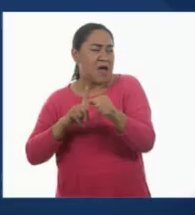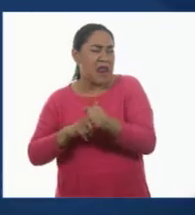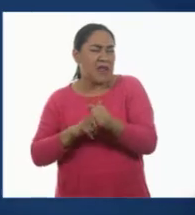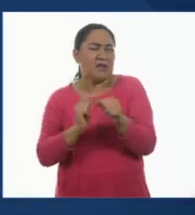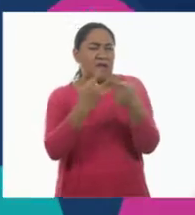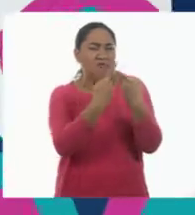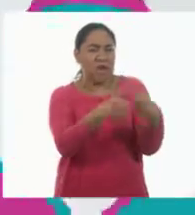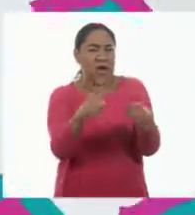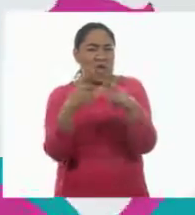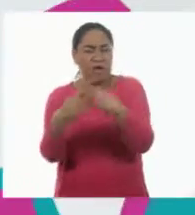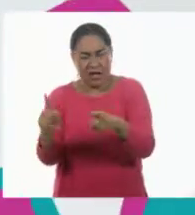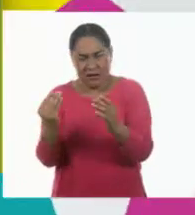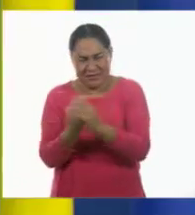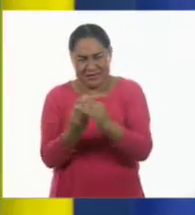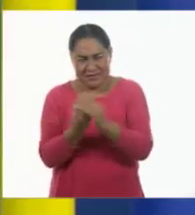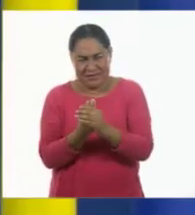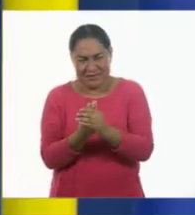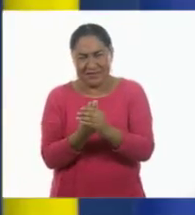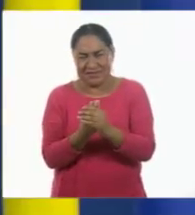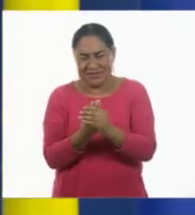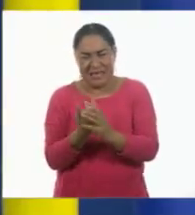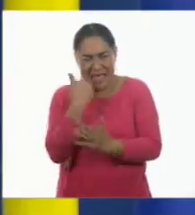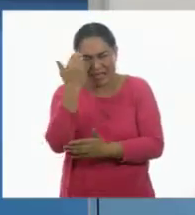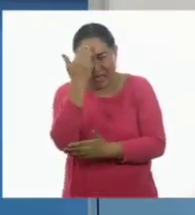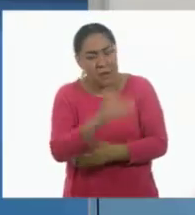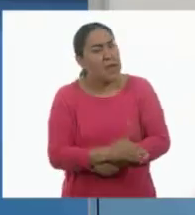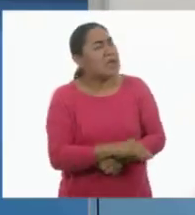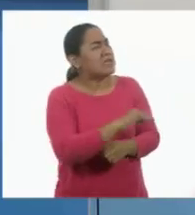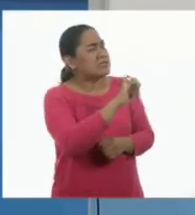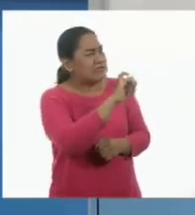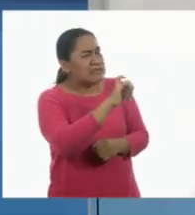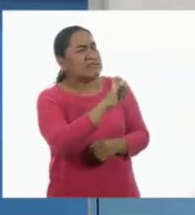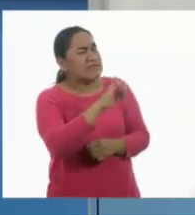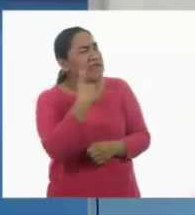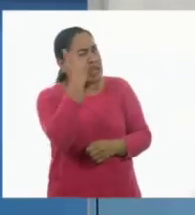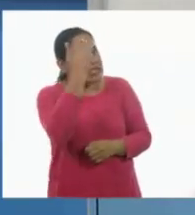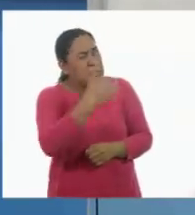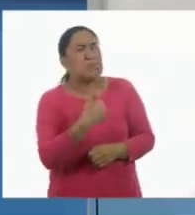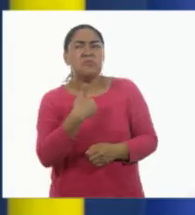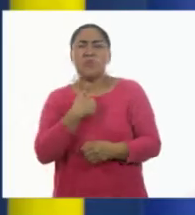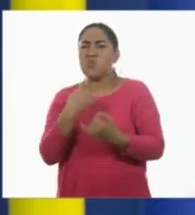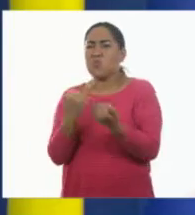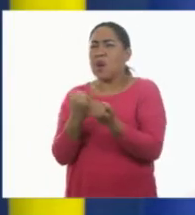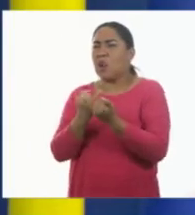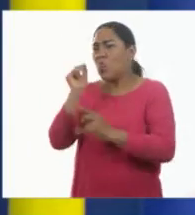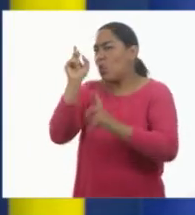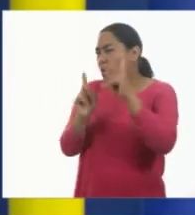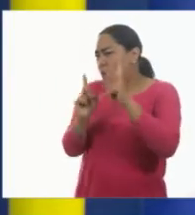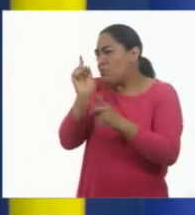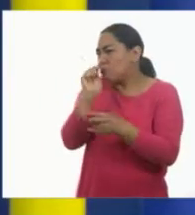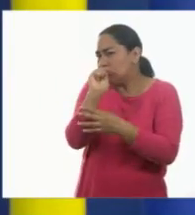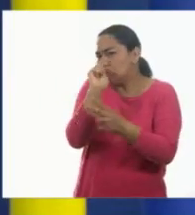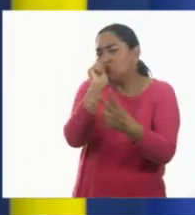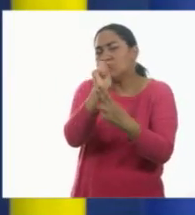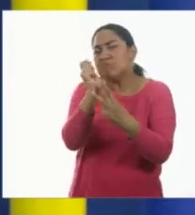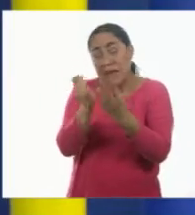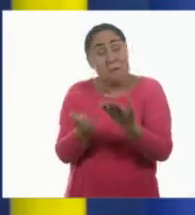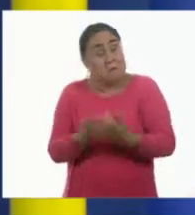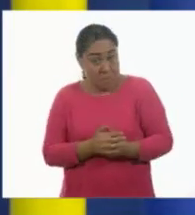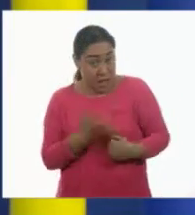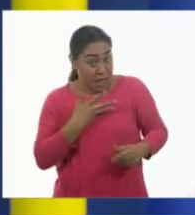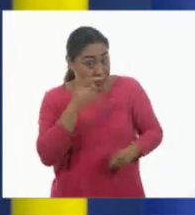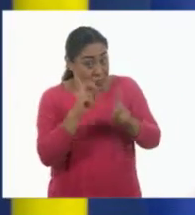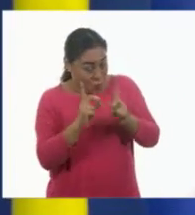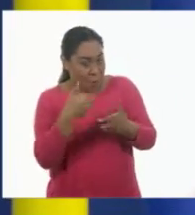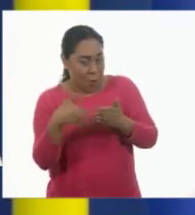esa diferencia entre Sí. esas narraciones? Sí, porque yo también tengo la duda. ¿Tú también tienes la duda? Ah, pues ¿qué tal que vamos al siguiente video